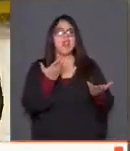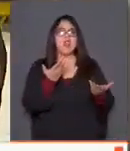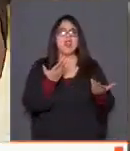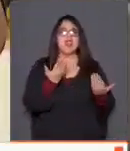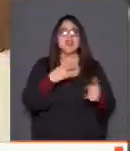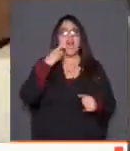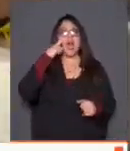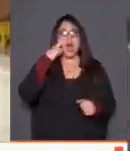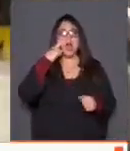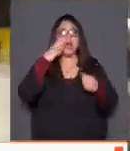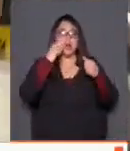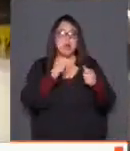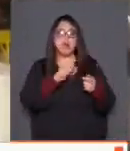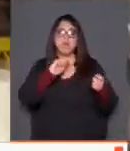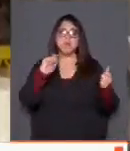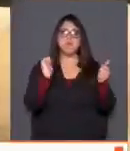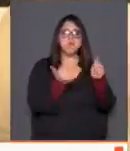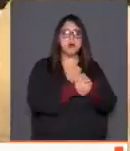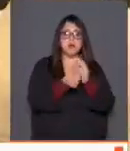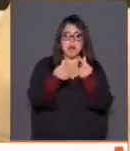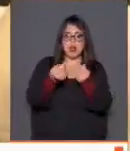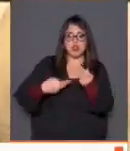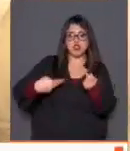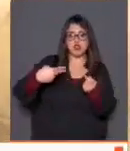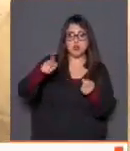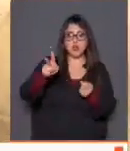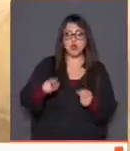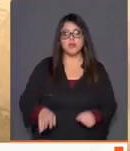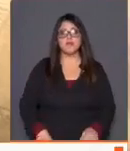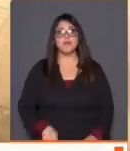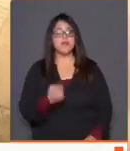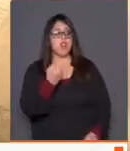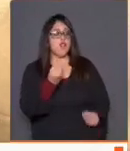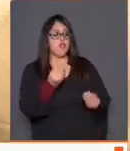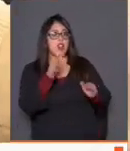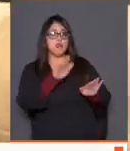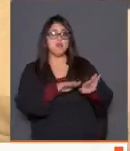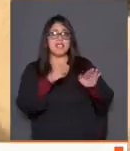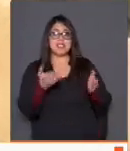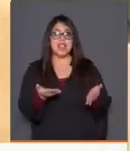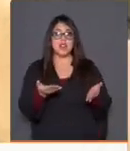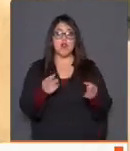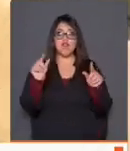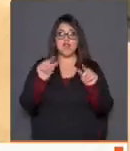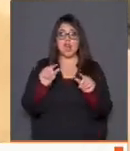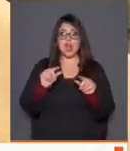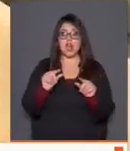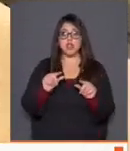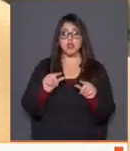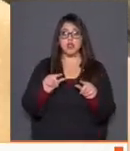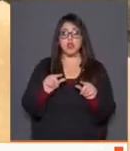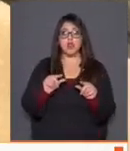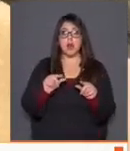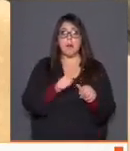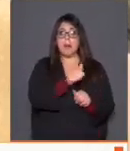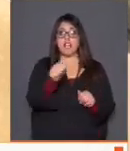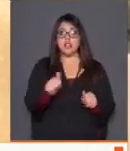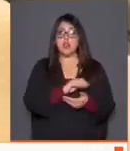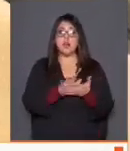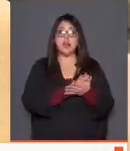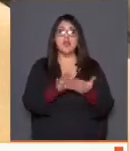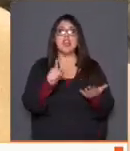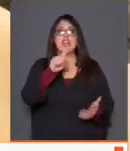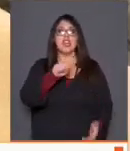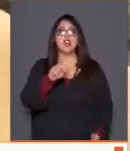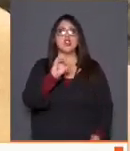pueden adaptar a su presupuesto un buen asado para el 18 económico para todo alcance de bolsillo puede ser una sobrecostilla